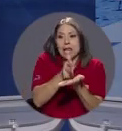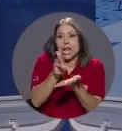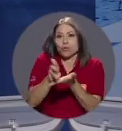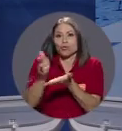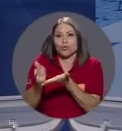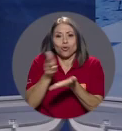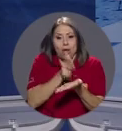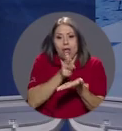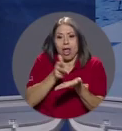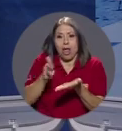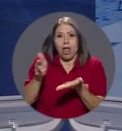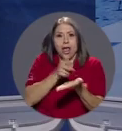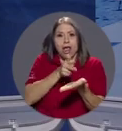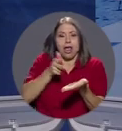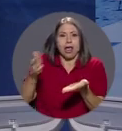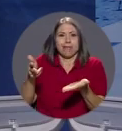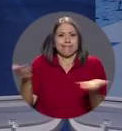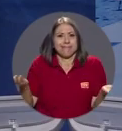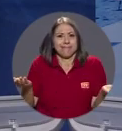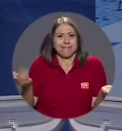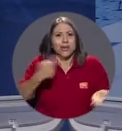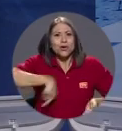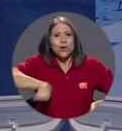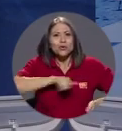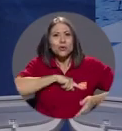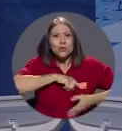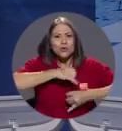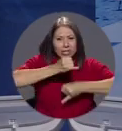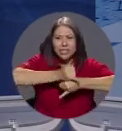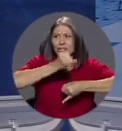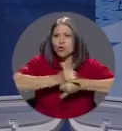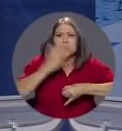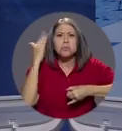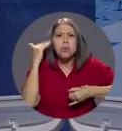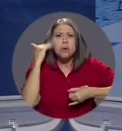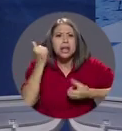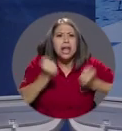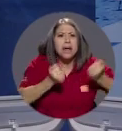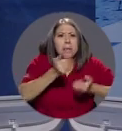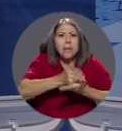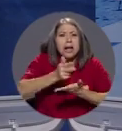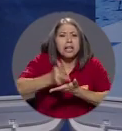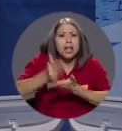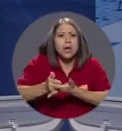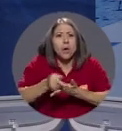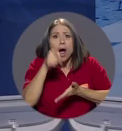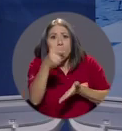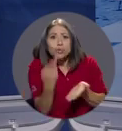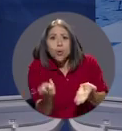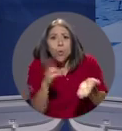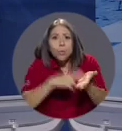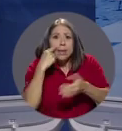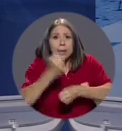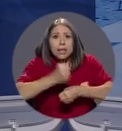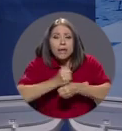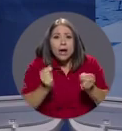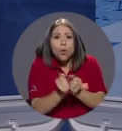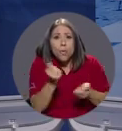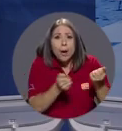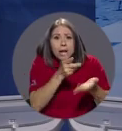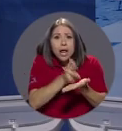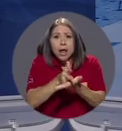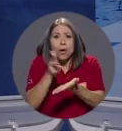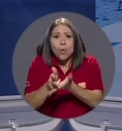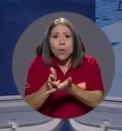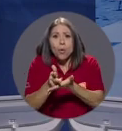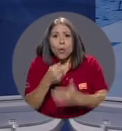parqueos, ¿verdad? Es un tema fundamental. ¿Por qué nosotros en las instituciones tenemos que tener parqueo? ¿A quién contratan con parqueo? Y cuando uno se cuestiona esa idea,